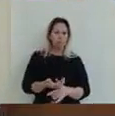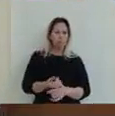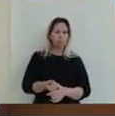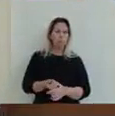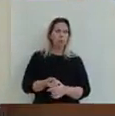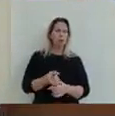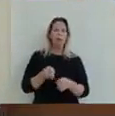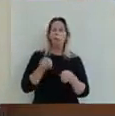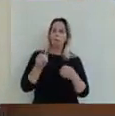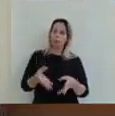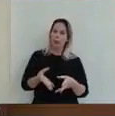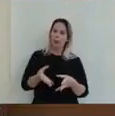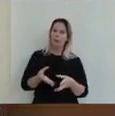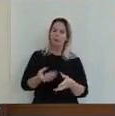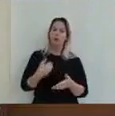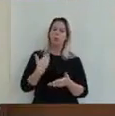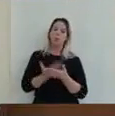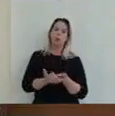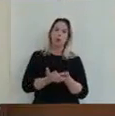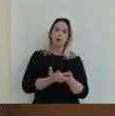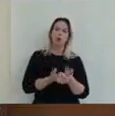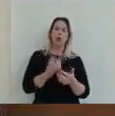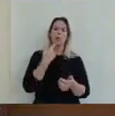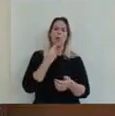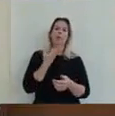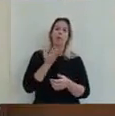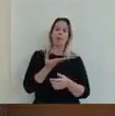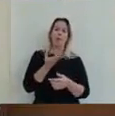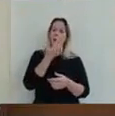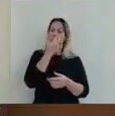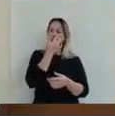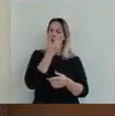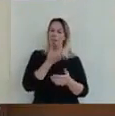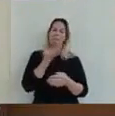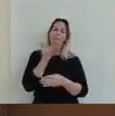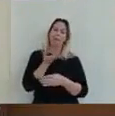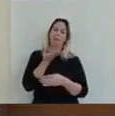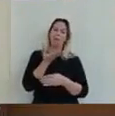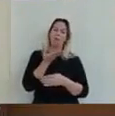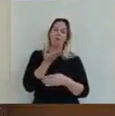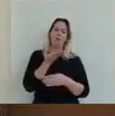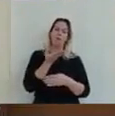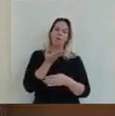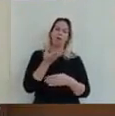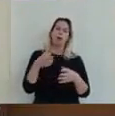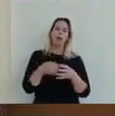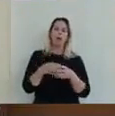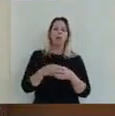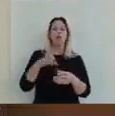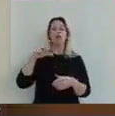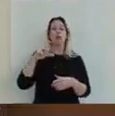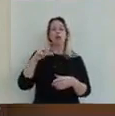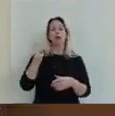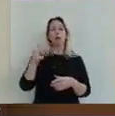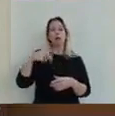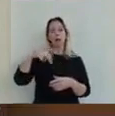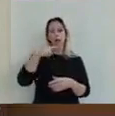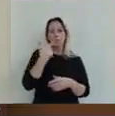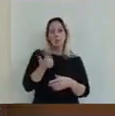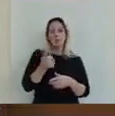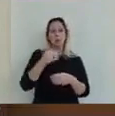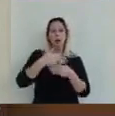justamente para que empiecen a funcionar los centros de salud, porque el 107 no tiene la capacidad suficiente para atender semejante